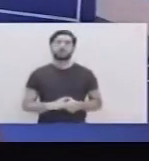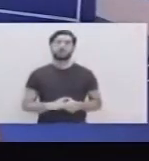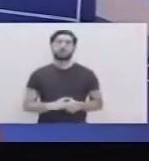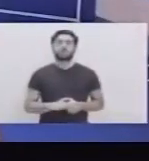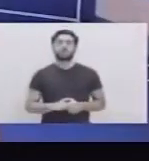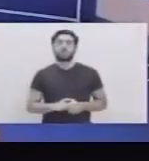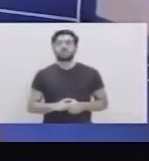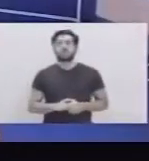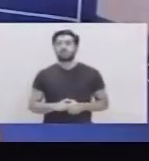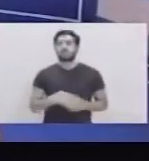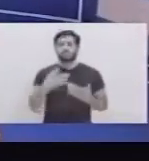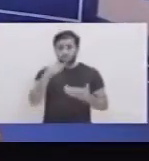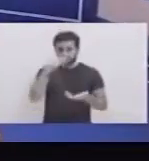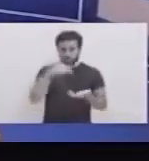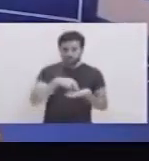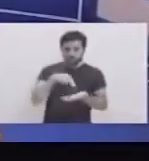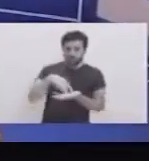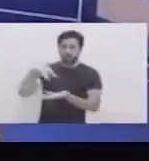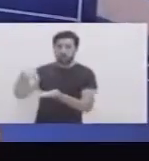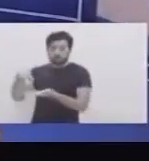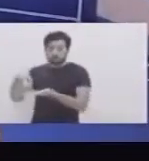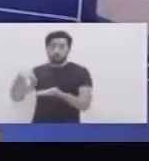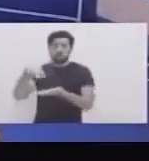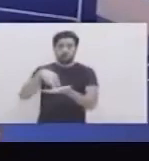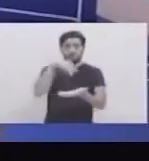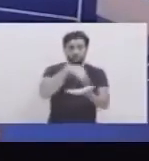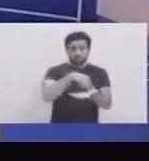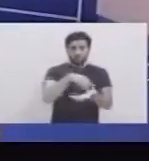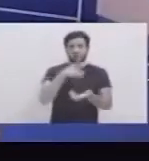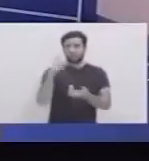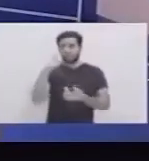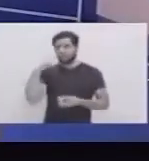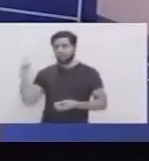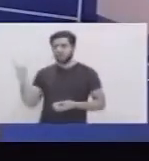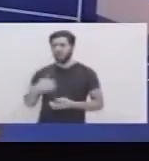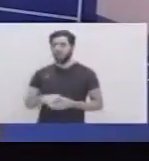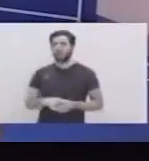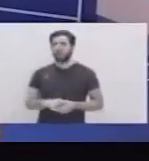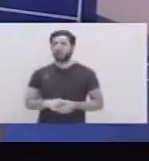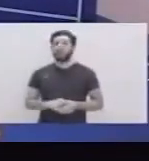mi cuerpo entre en calor. De un lado a otro.